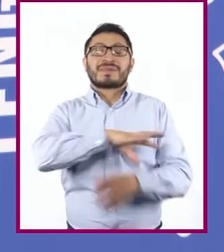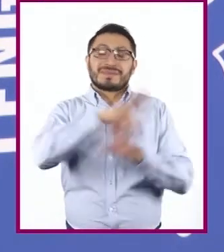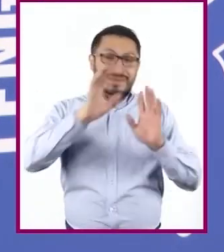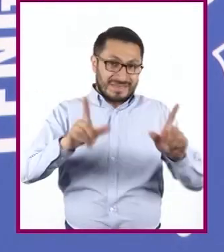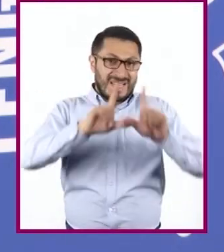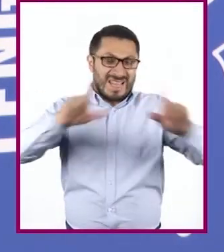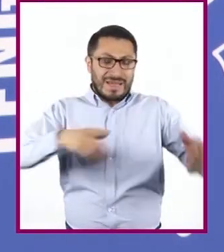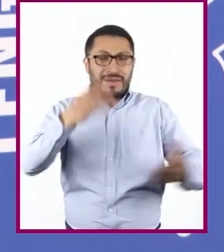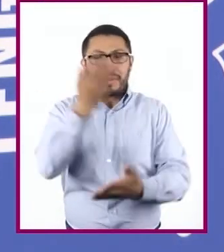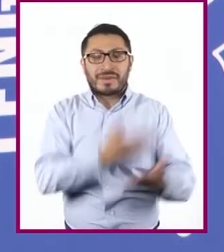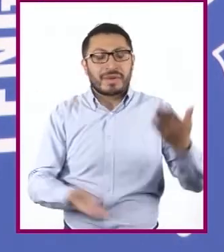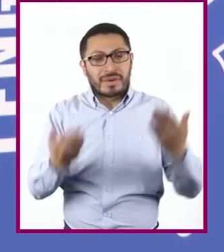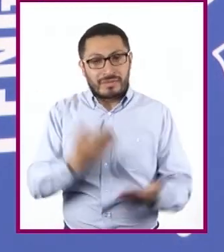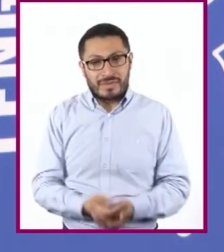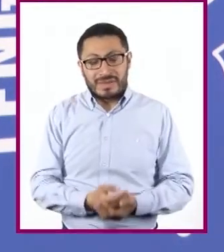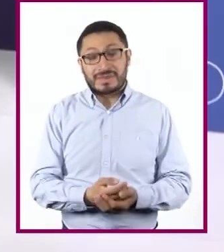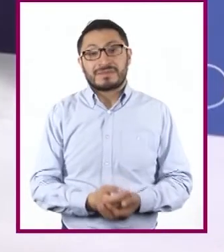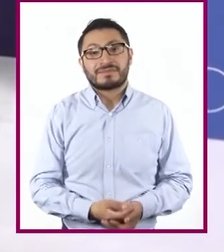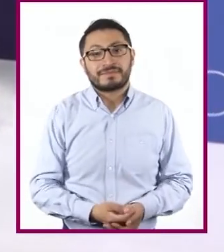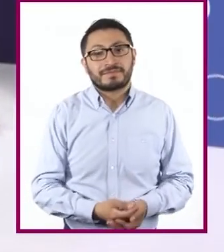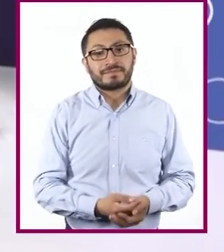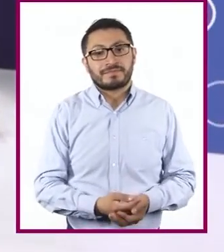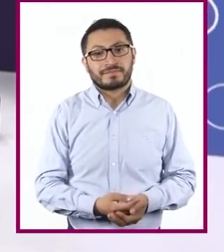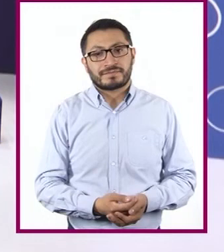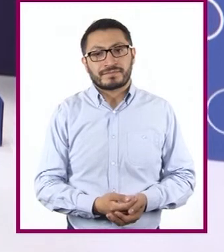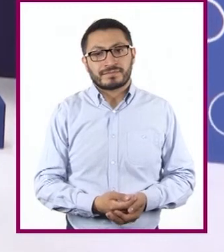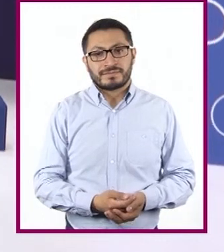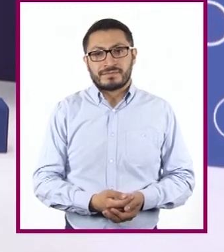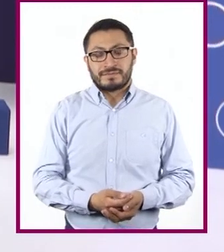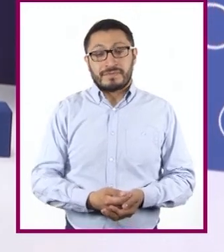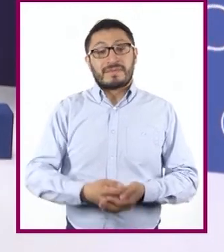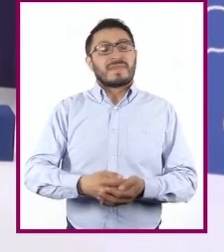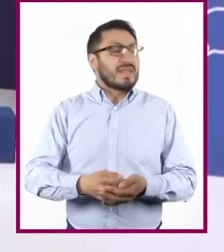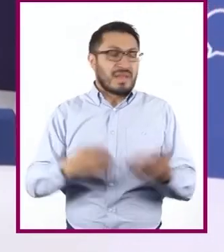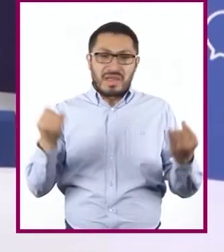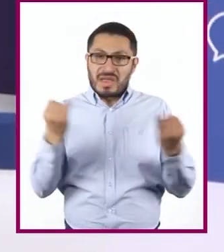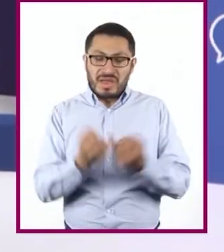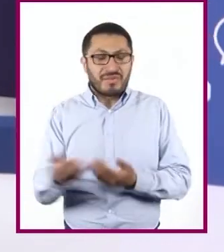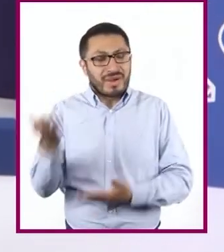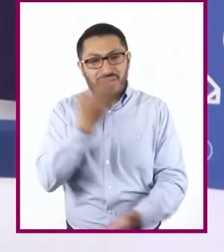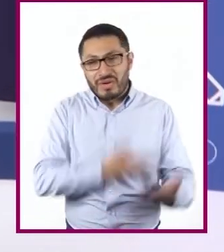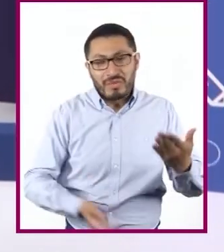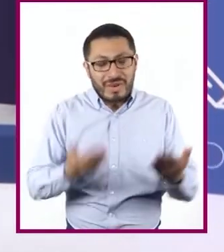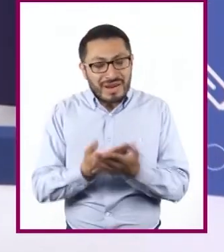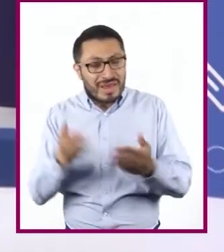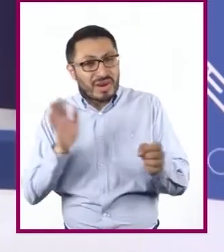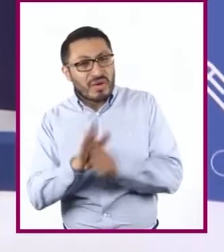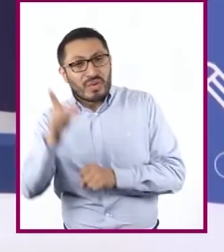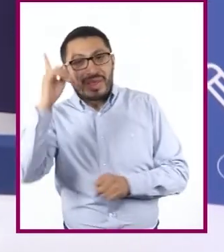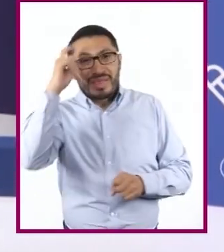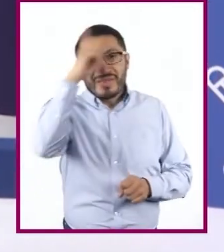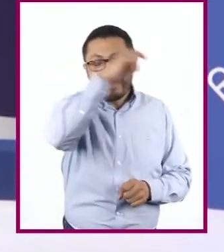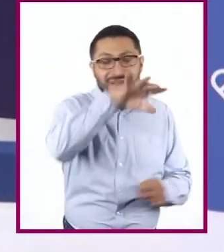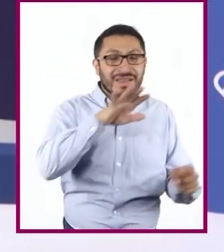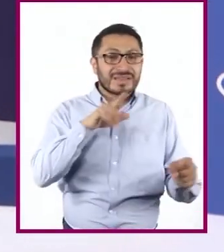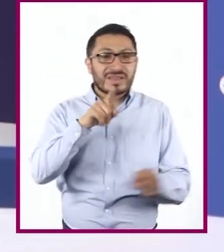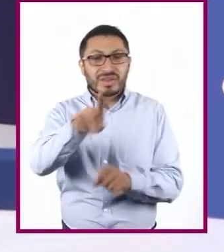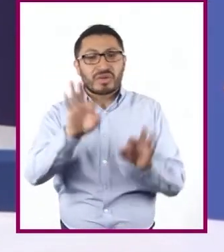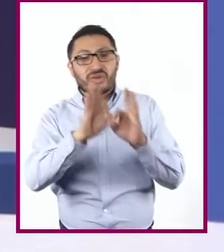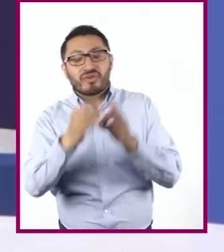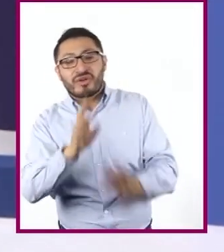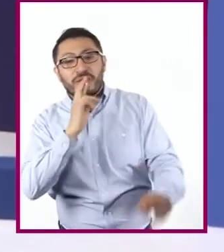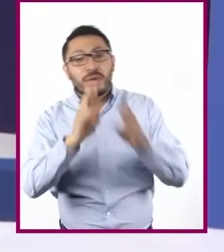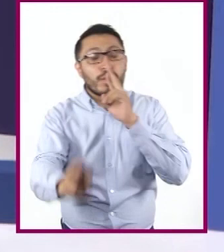que siguieron para realizarlas, las dificultades que enfrentaron y la solución que le dieron para que